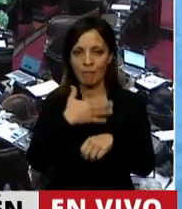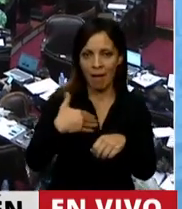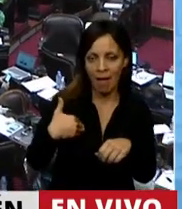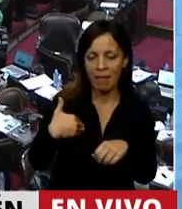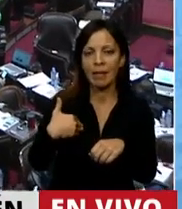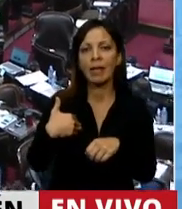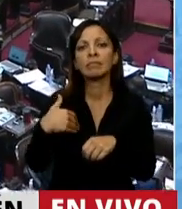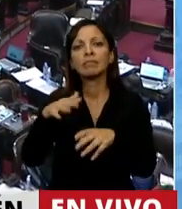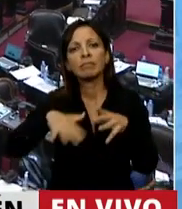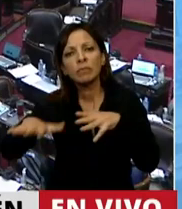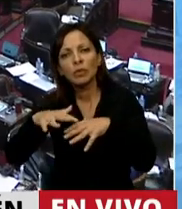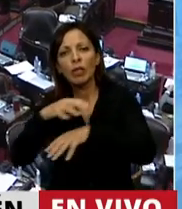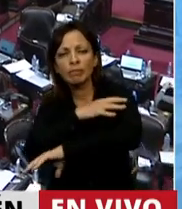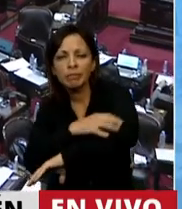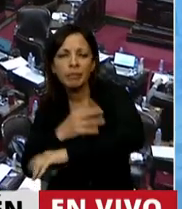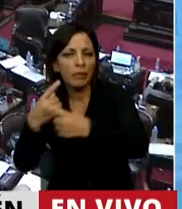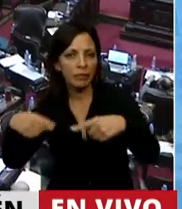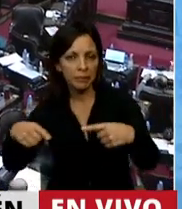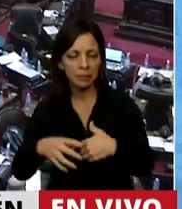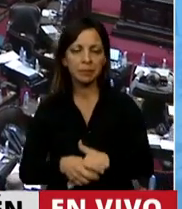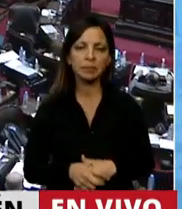que integran nuevas problemáticas sociales.